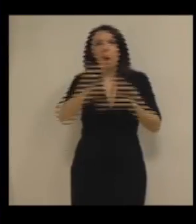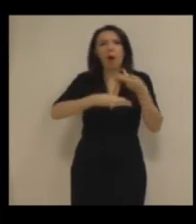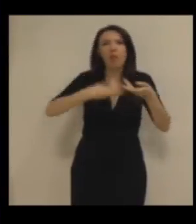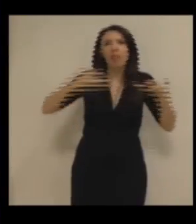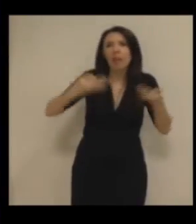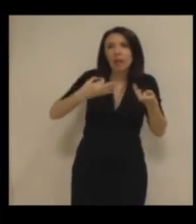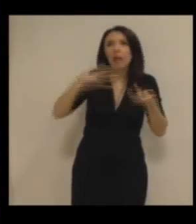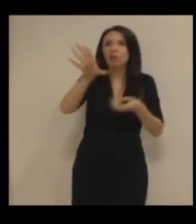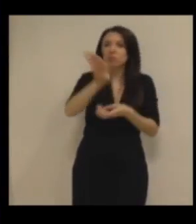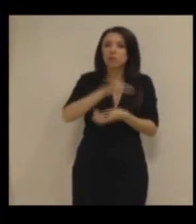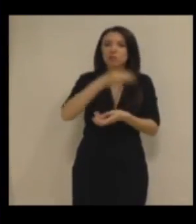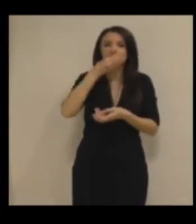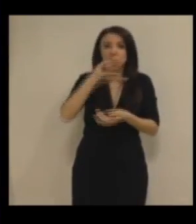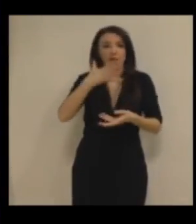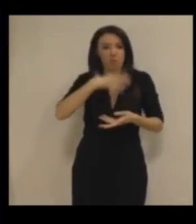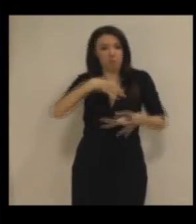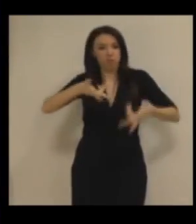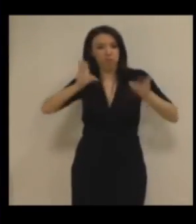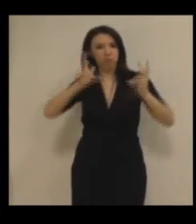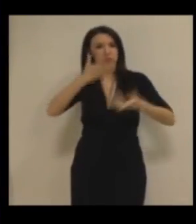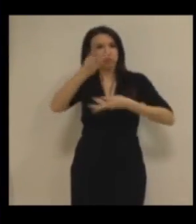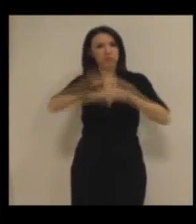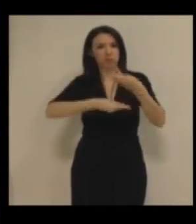hacer, obviamente.